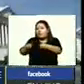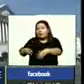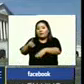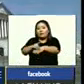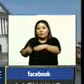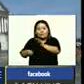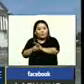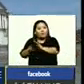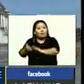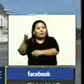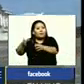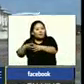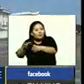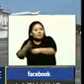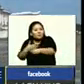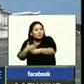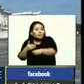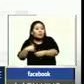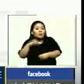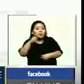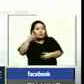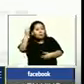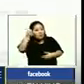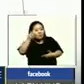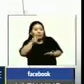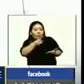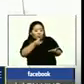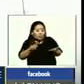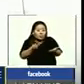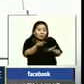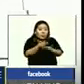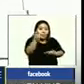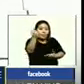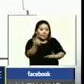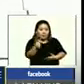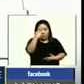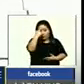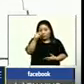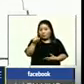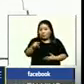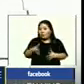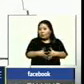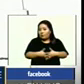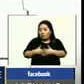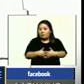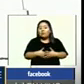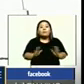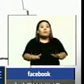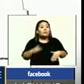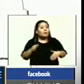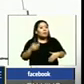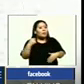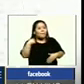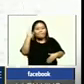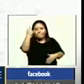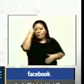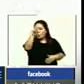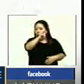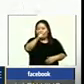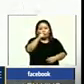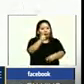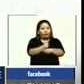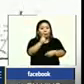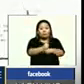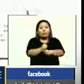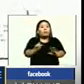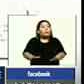demócrata, se basa en datos aportados por un informante de inteligencia estadounidense, que consideró inapropiada una supuesta